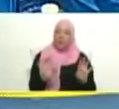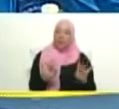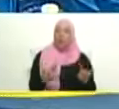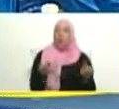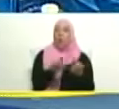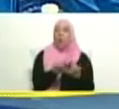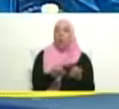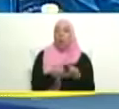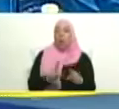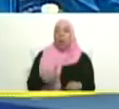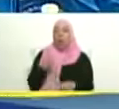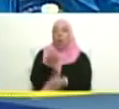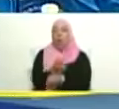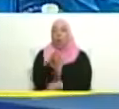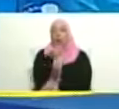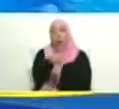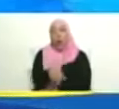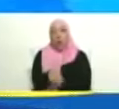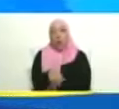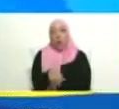con los graduandos de hoy,